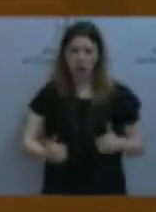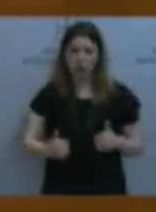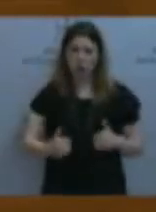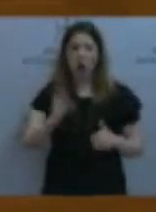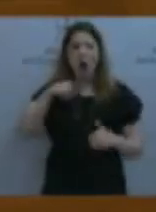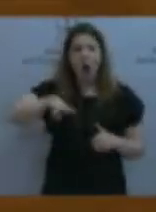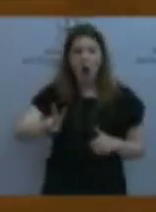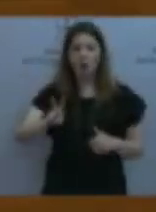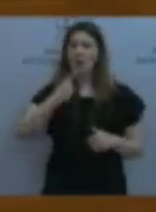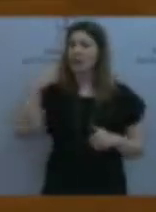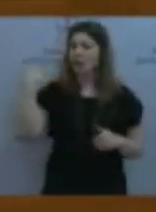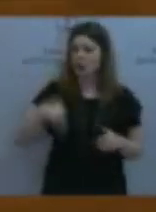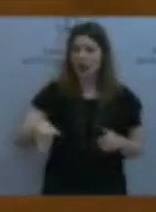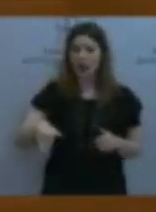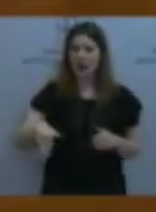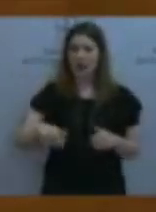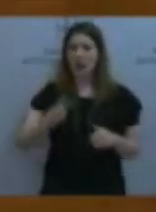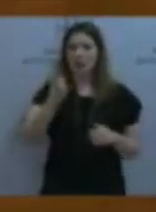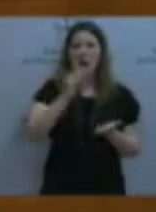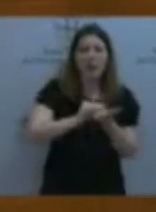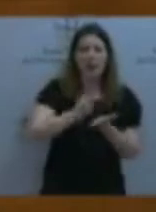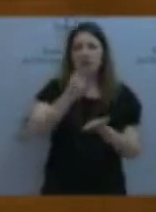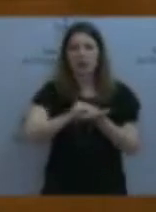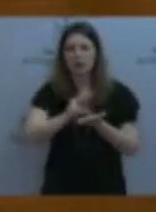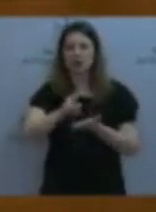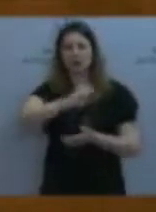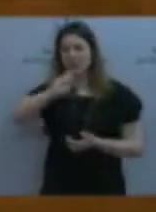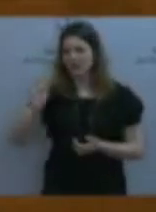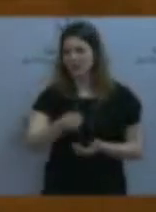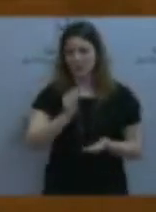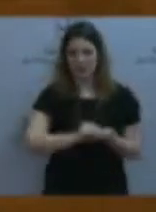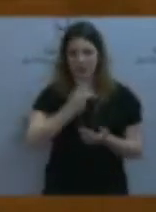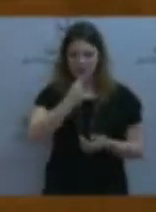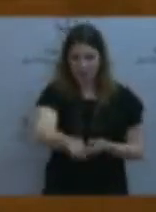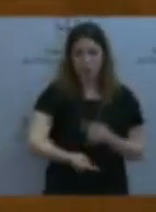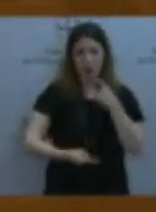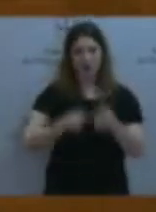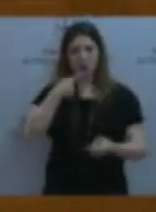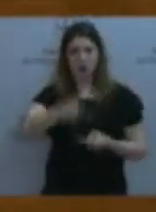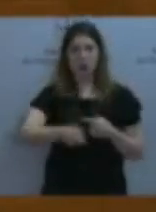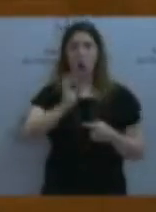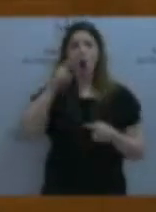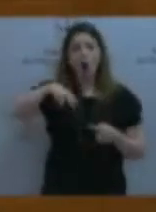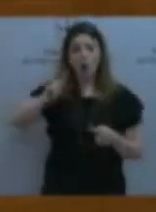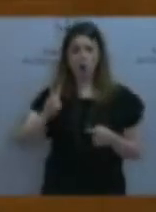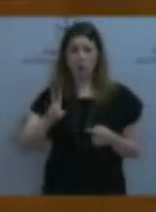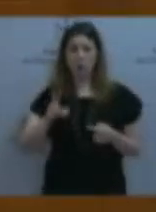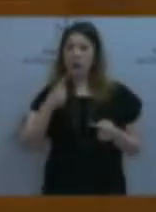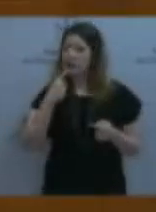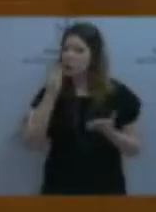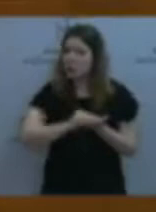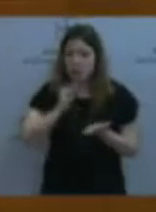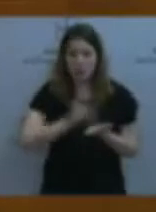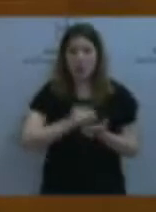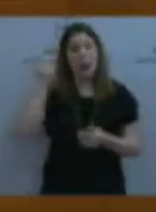dos, ni tres, muchas veces. Lo ha dicho muchas veces la Organización de Naciones Unidas. Y creemos que todos los partidos políticos, todas las fuerzas políticas de esta